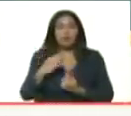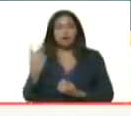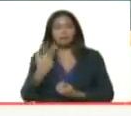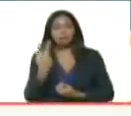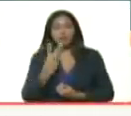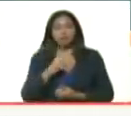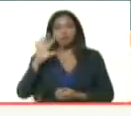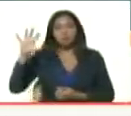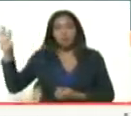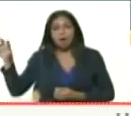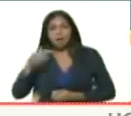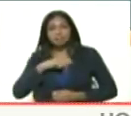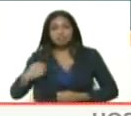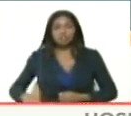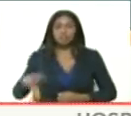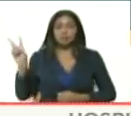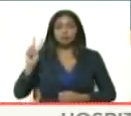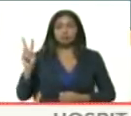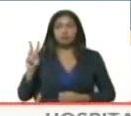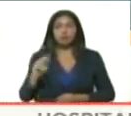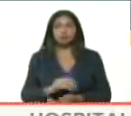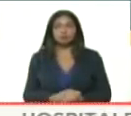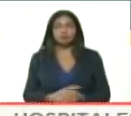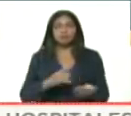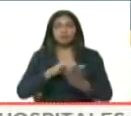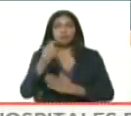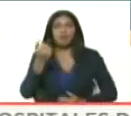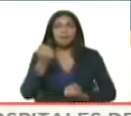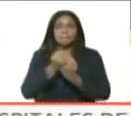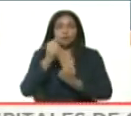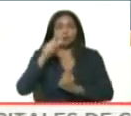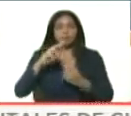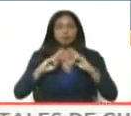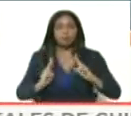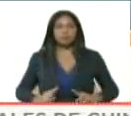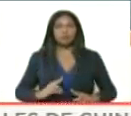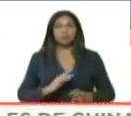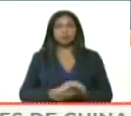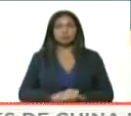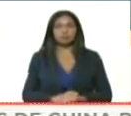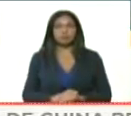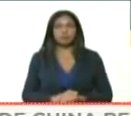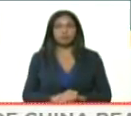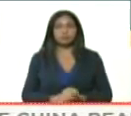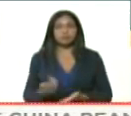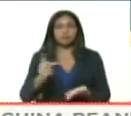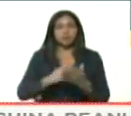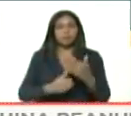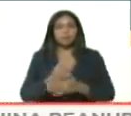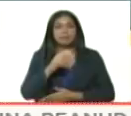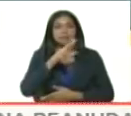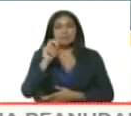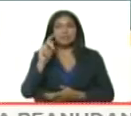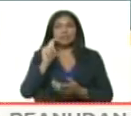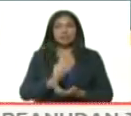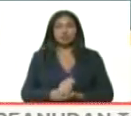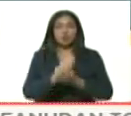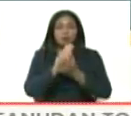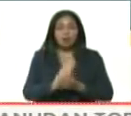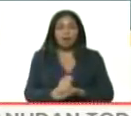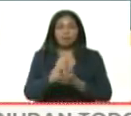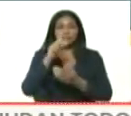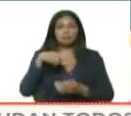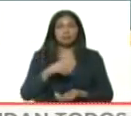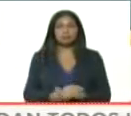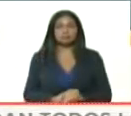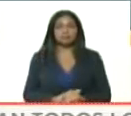China y Venezuela y este puente aéreo de asistencia humanitaria. Llegan entonces más de 30 toneladas, han